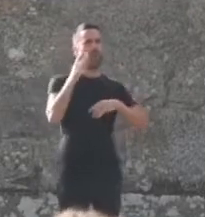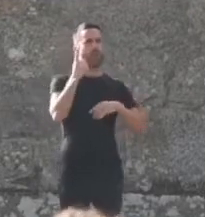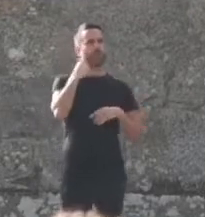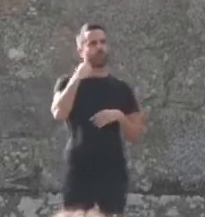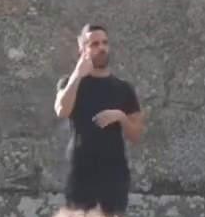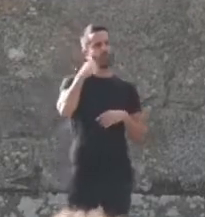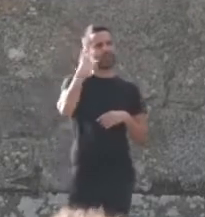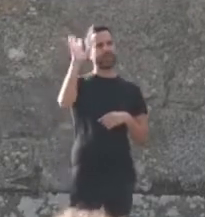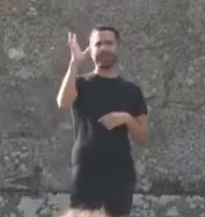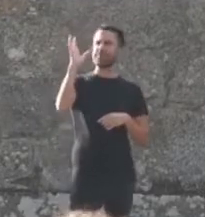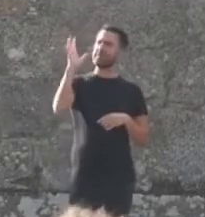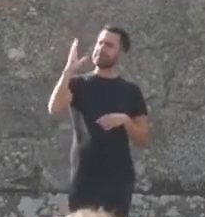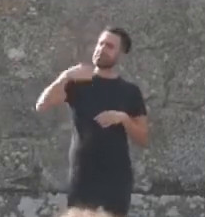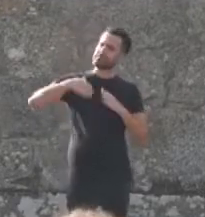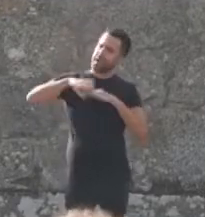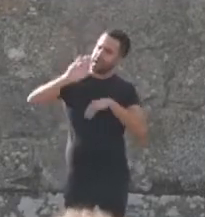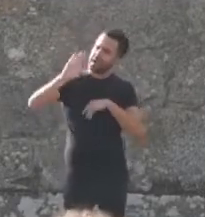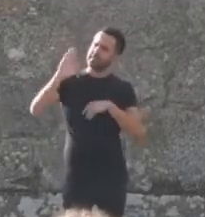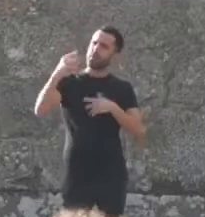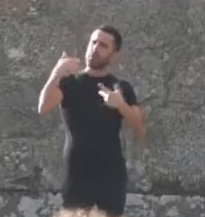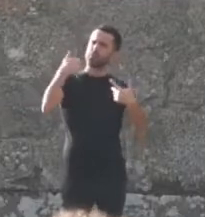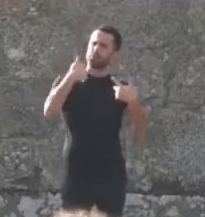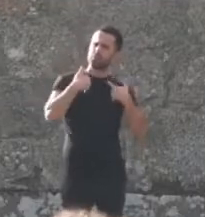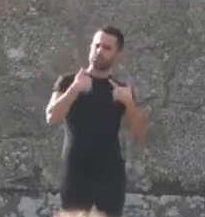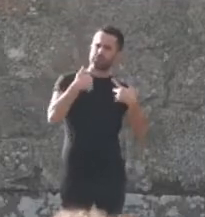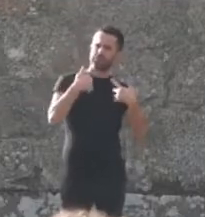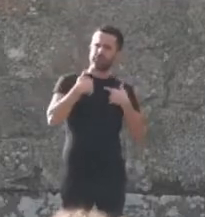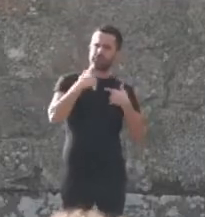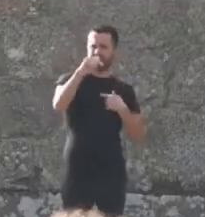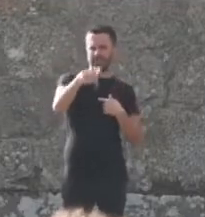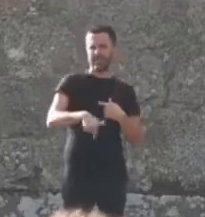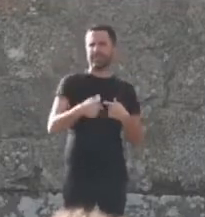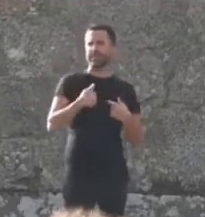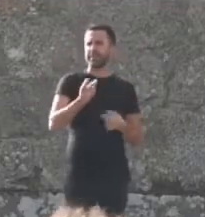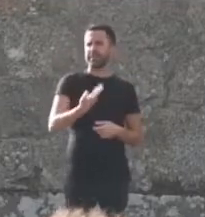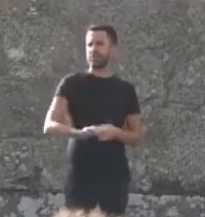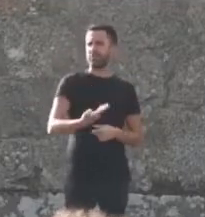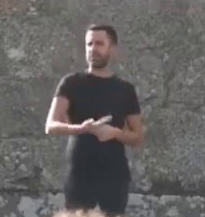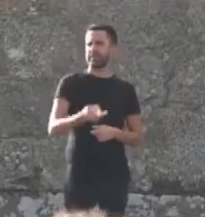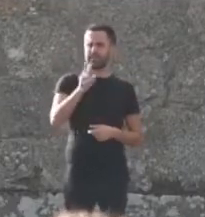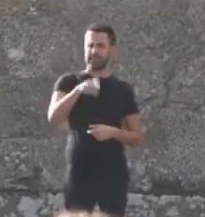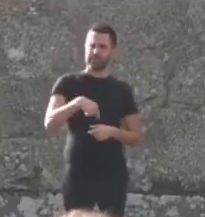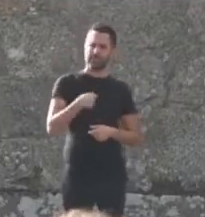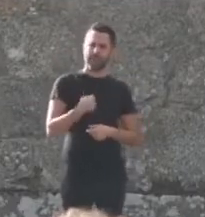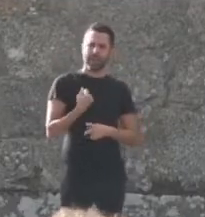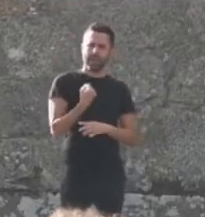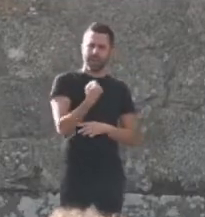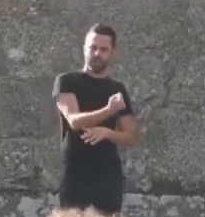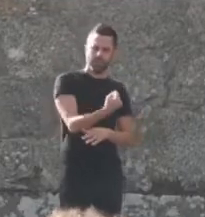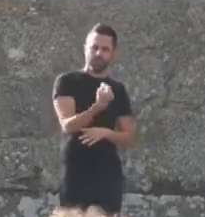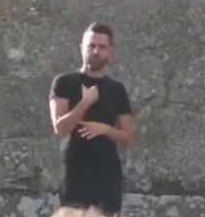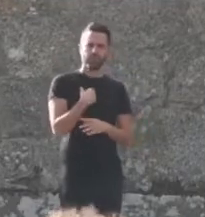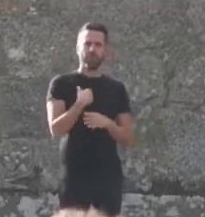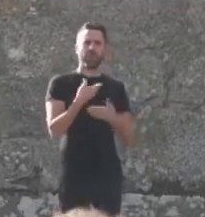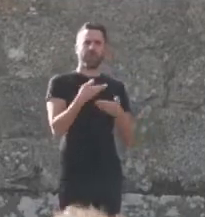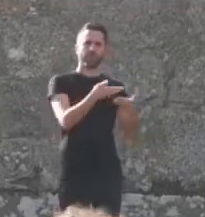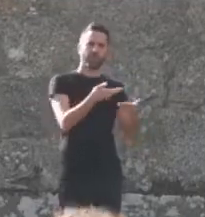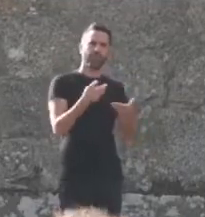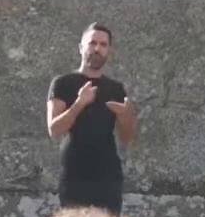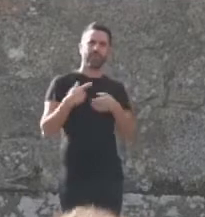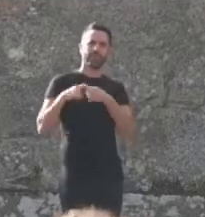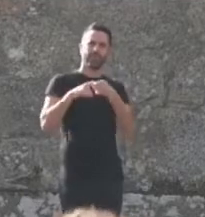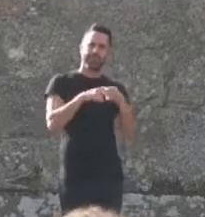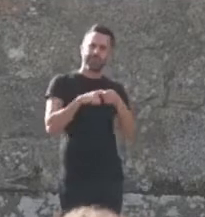máis que ninguén, e para os que foron tan importantes tamén o apoio, a axuda, a solidariedade das